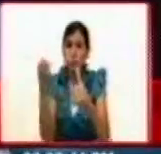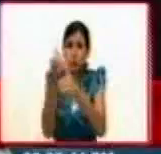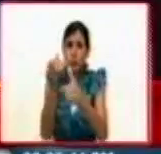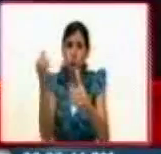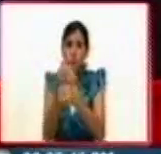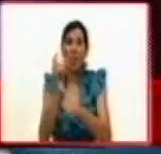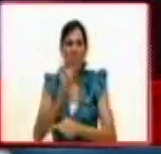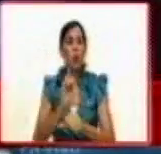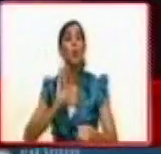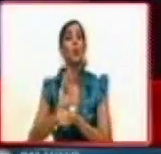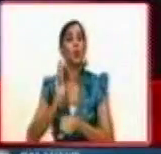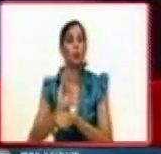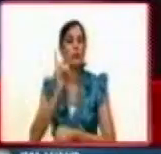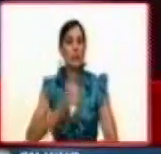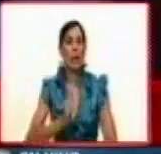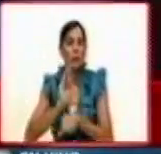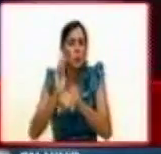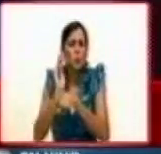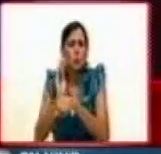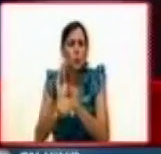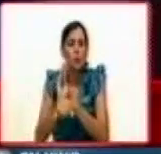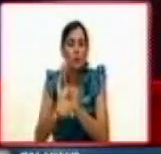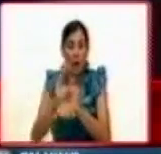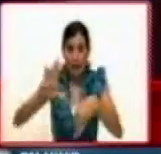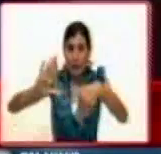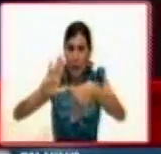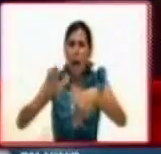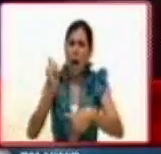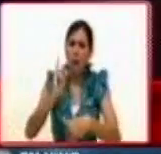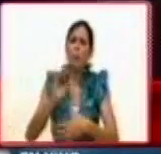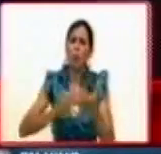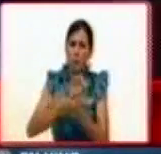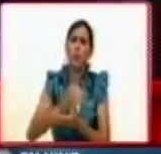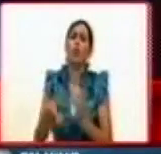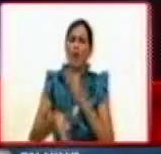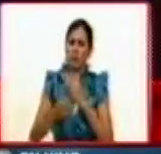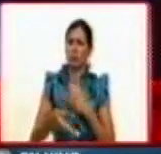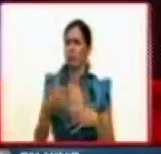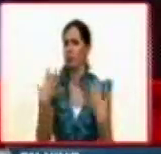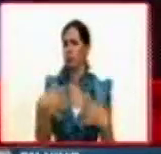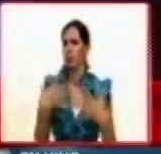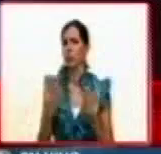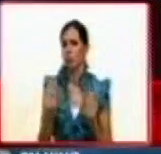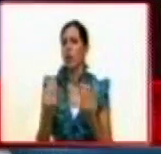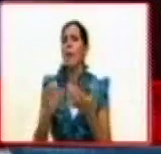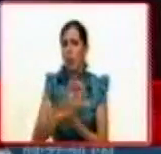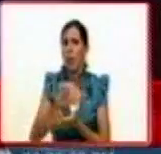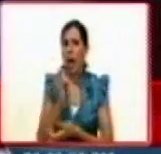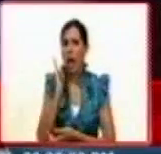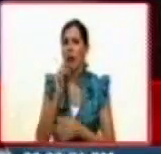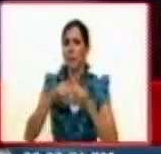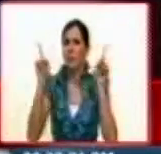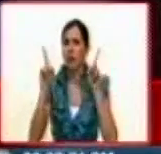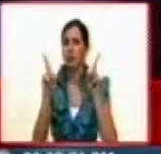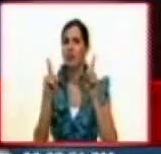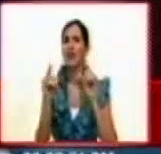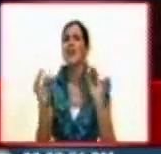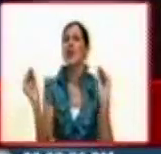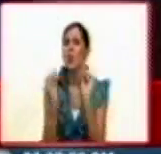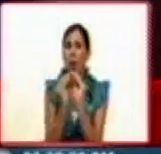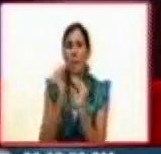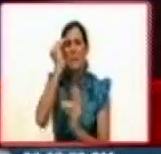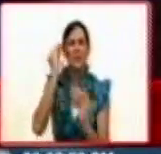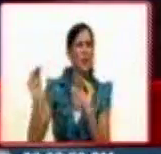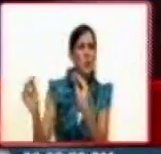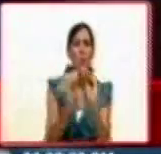cuidar. Nuestra región puede tener muchos problemas y aún no pocas divergencias, pero coincidimos todos en que